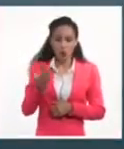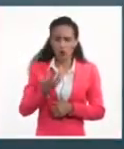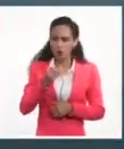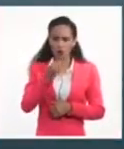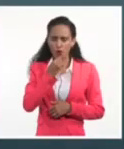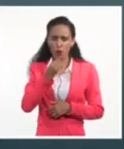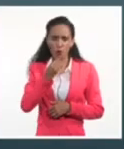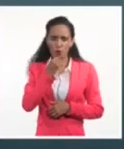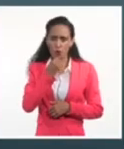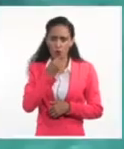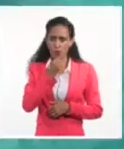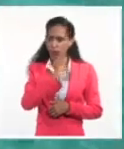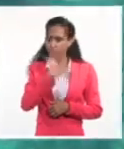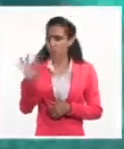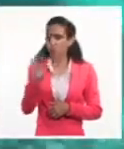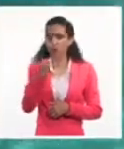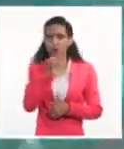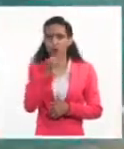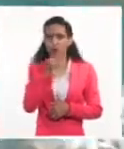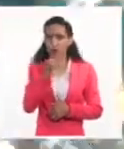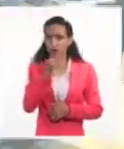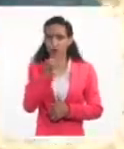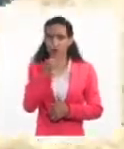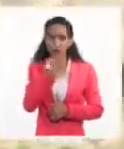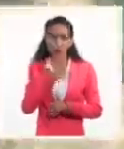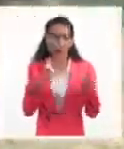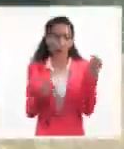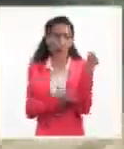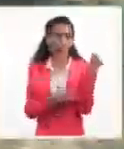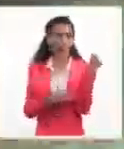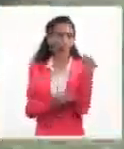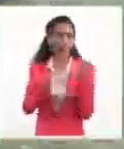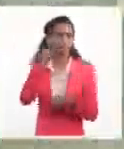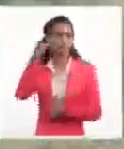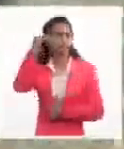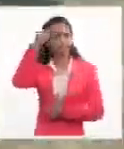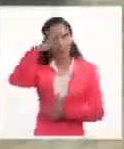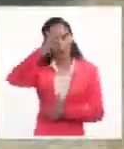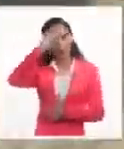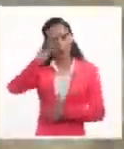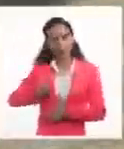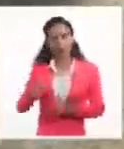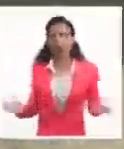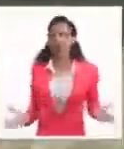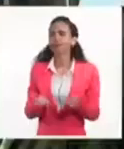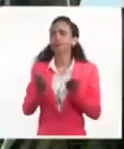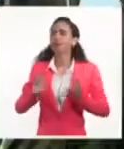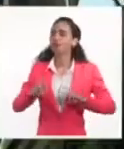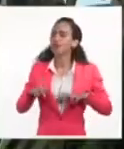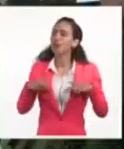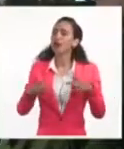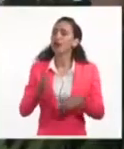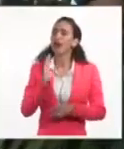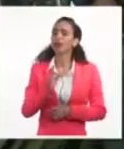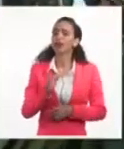ni podrá parar la fuerza y capacidad de los cubanos de levantarse y volver a andar.